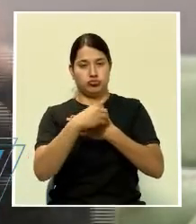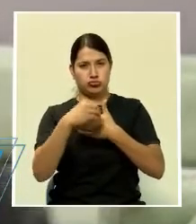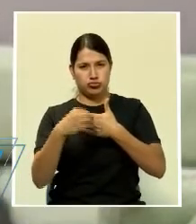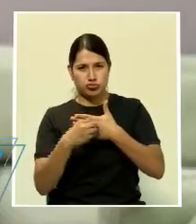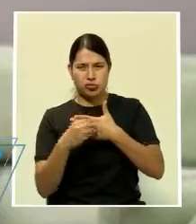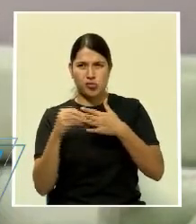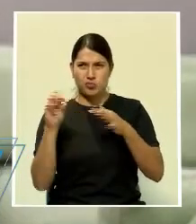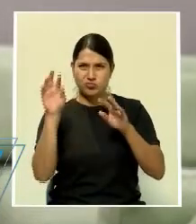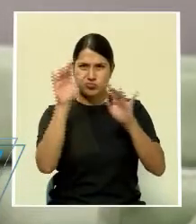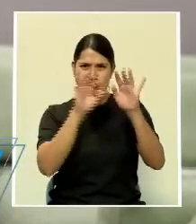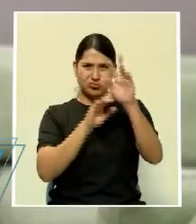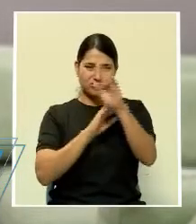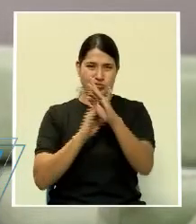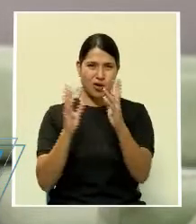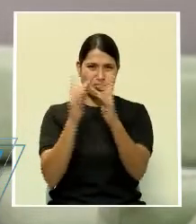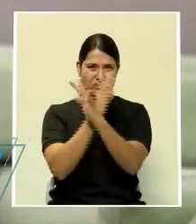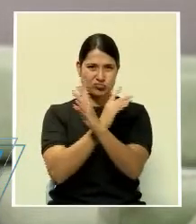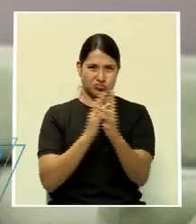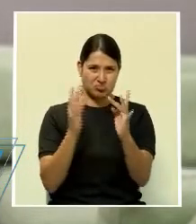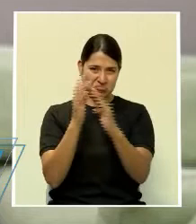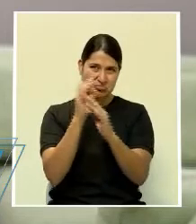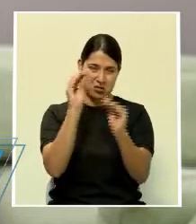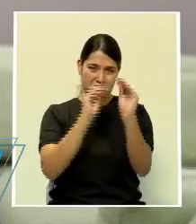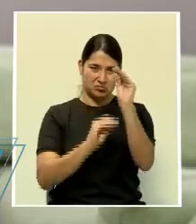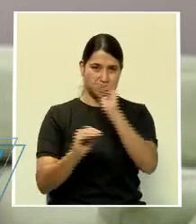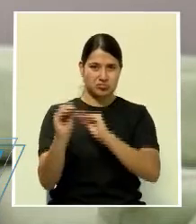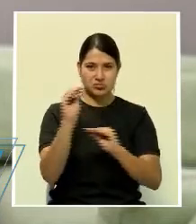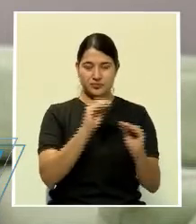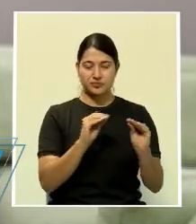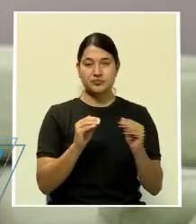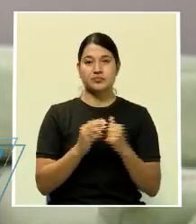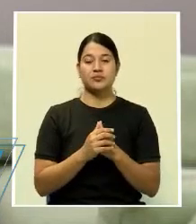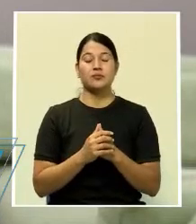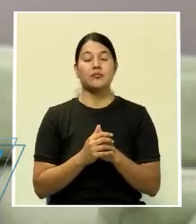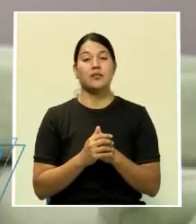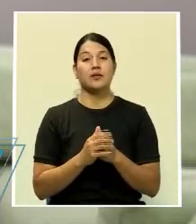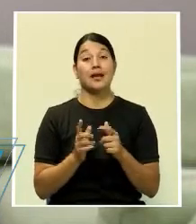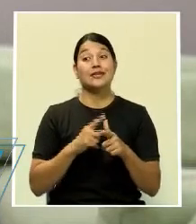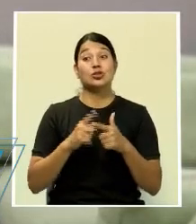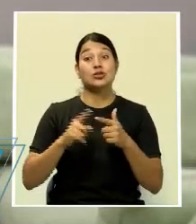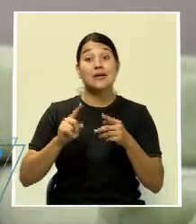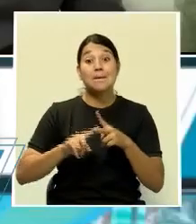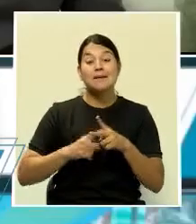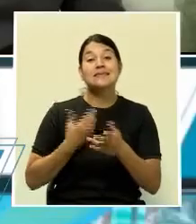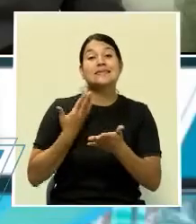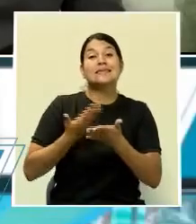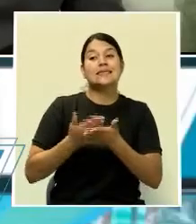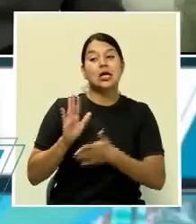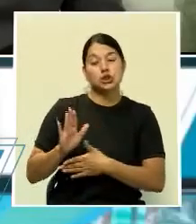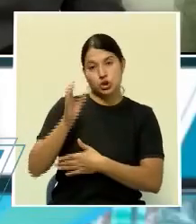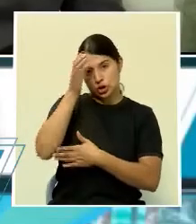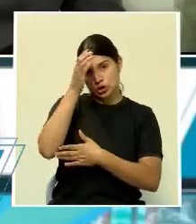ese bagaje que viene de las herencias afrocaribeñas, ¿verdad?